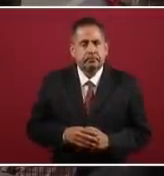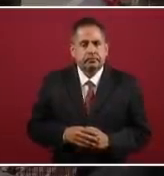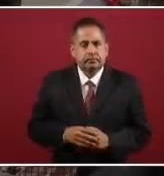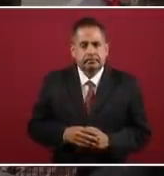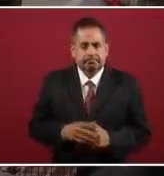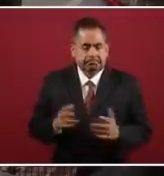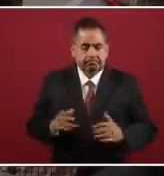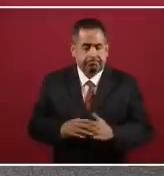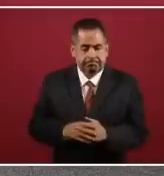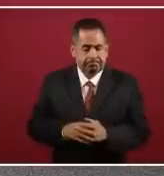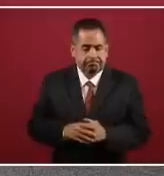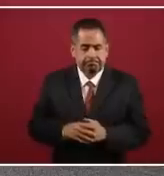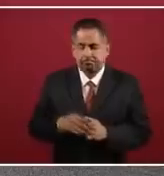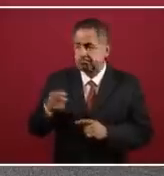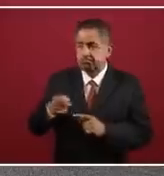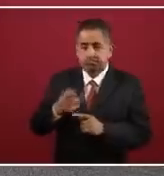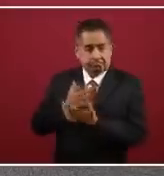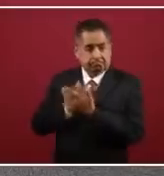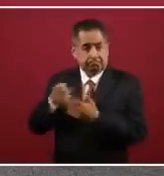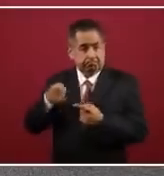no se llega a nada,